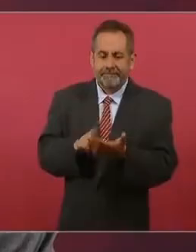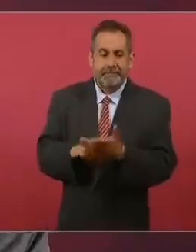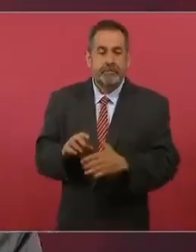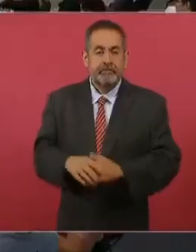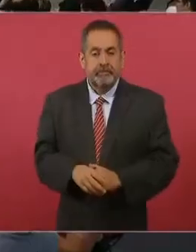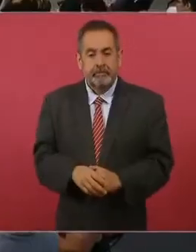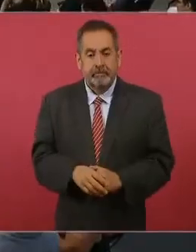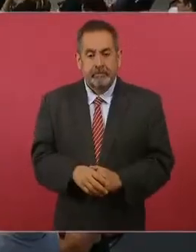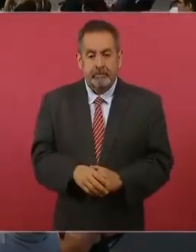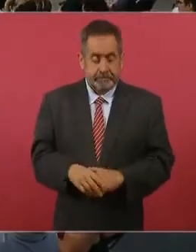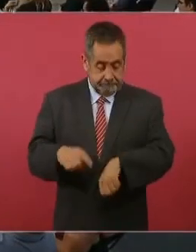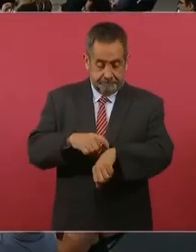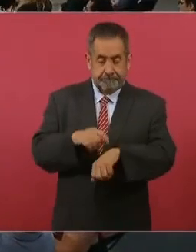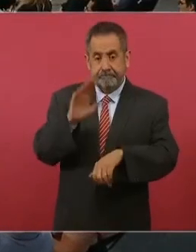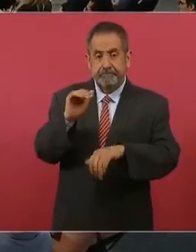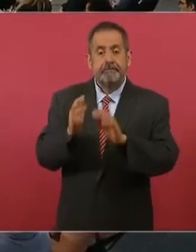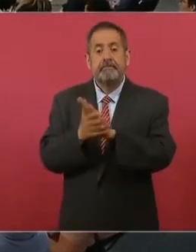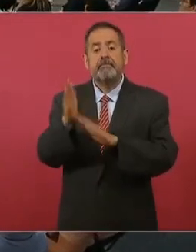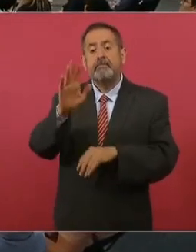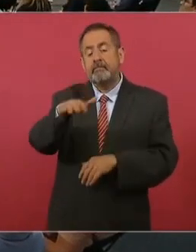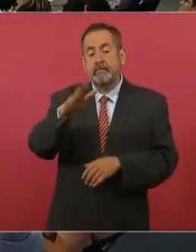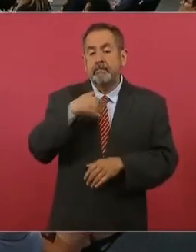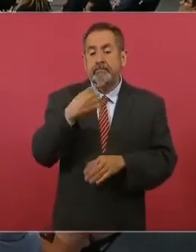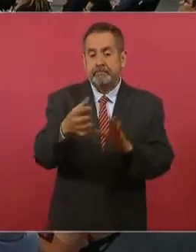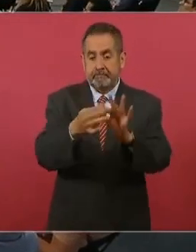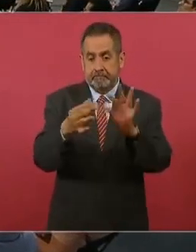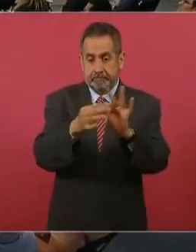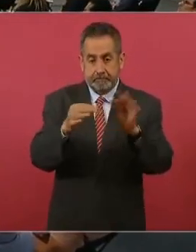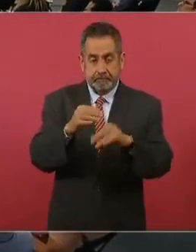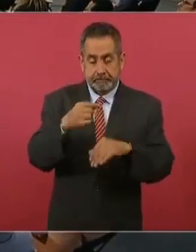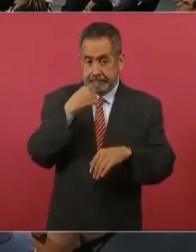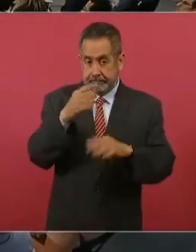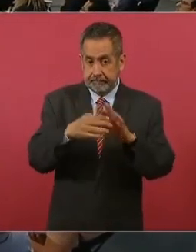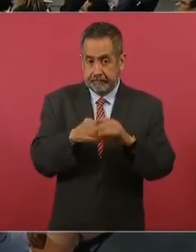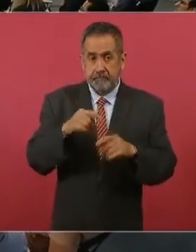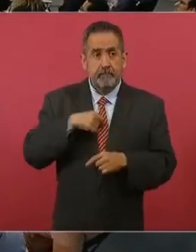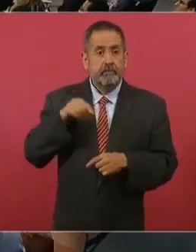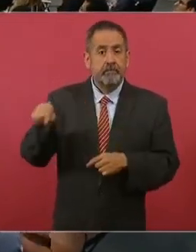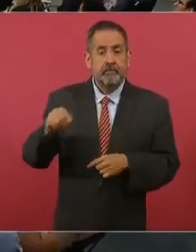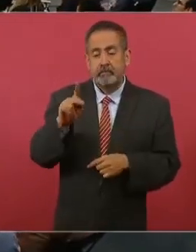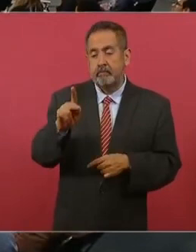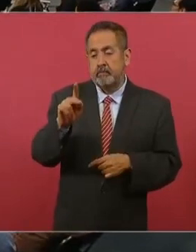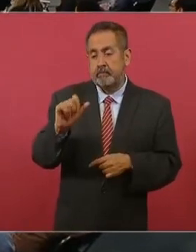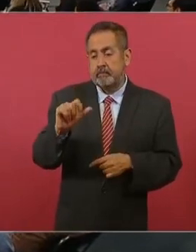Ya, si no, no vamos a llegar. Les cuento, es Palenque,